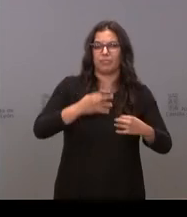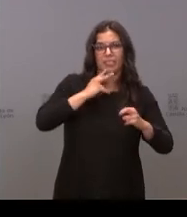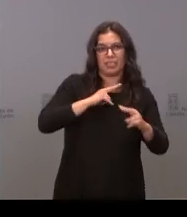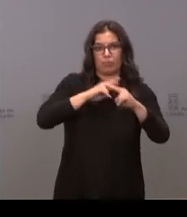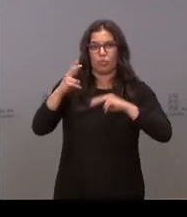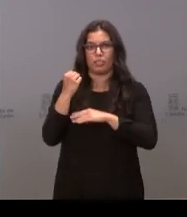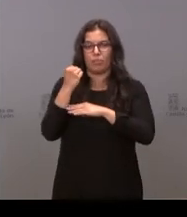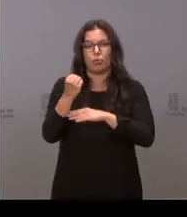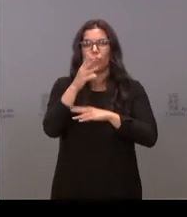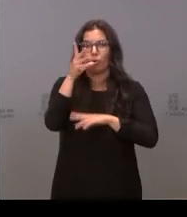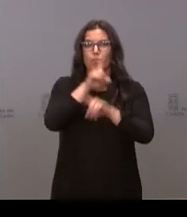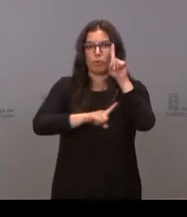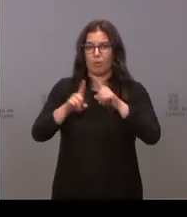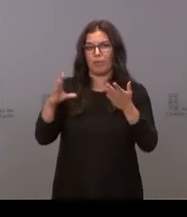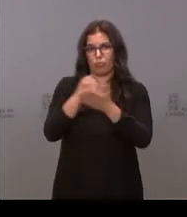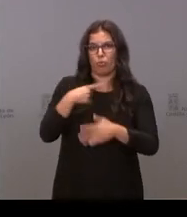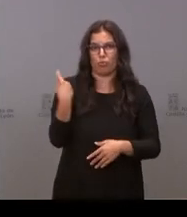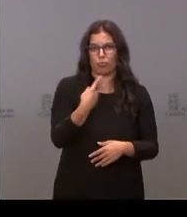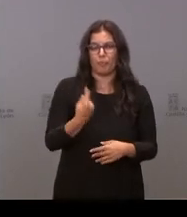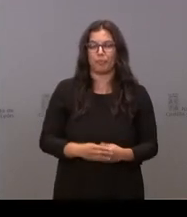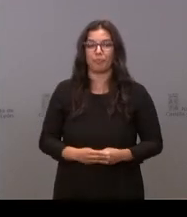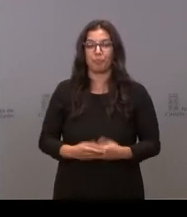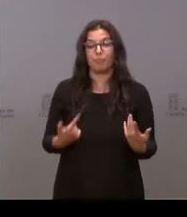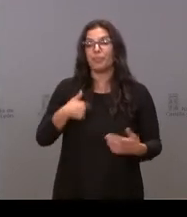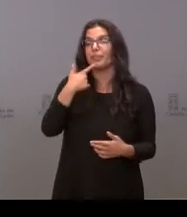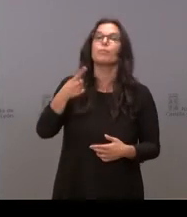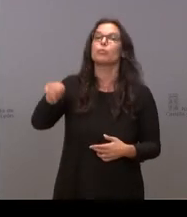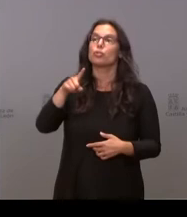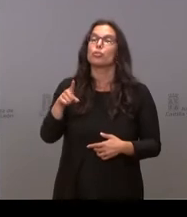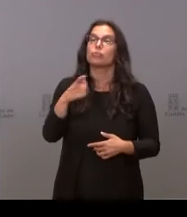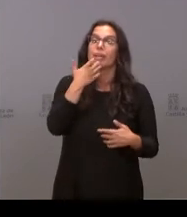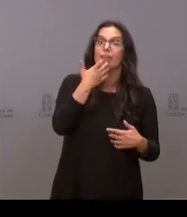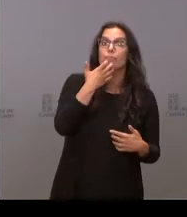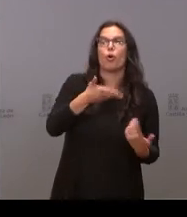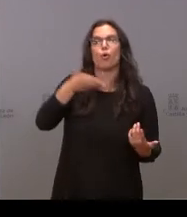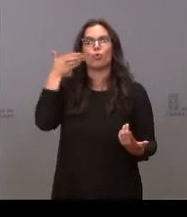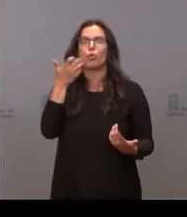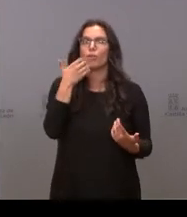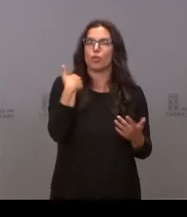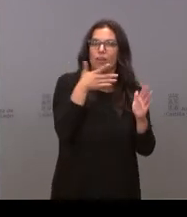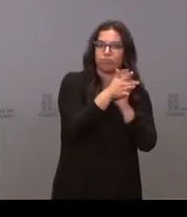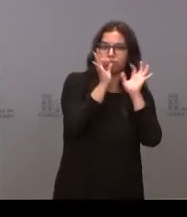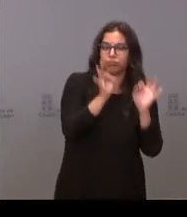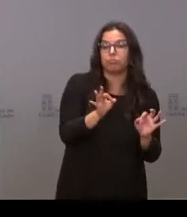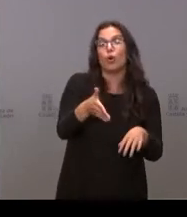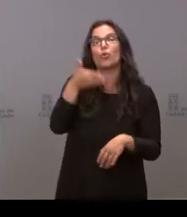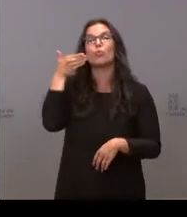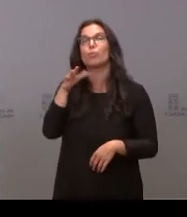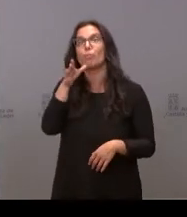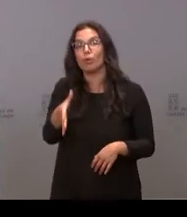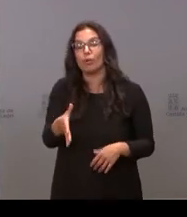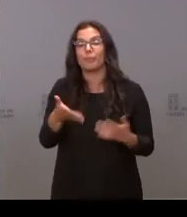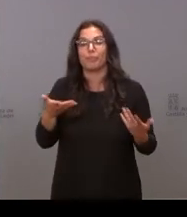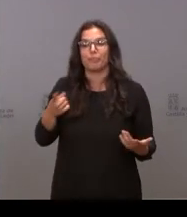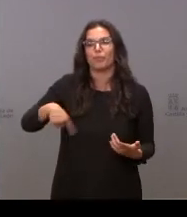a lo que es un problema de comunidad. Y decía que sois ejemplo y orgullo, ejemplo ya lo he explicado, orgullo porque habéis